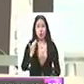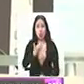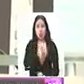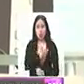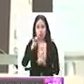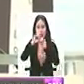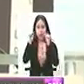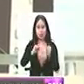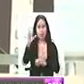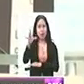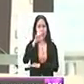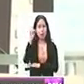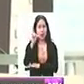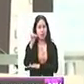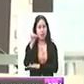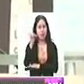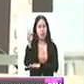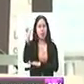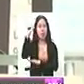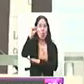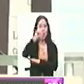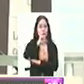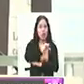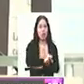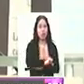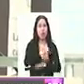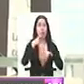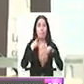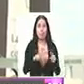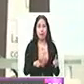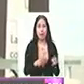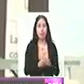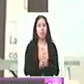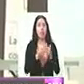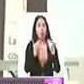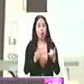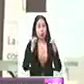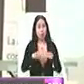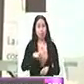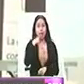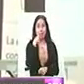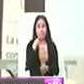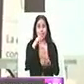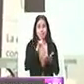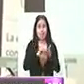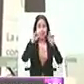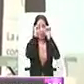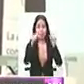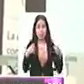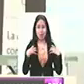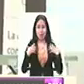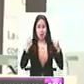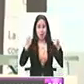mejor desarrollados que el nuestro. Sin embargo, podemos decir que estamos ahora en una